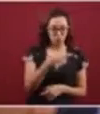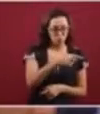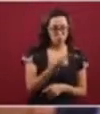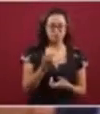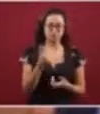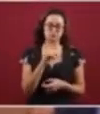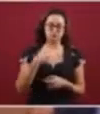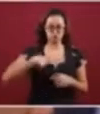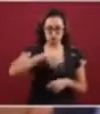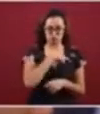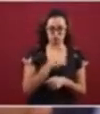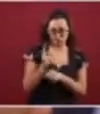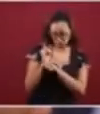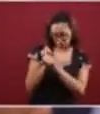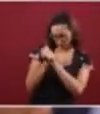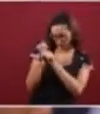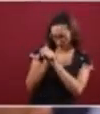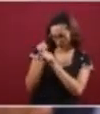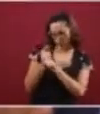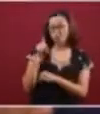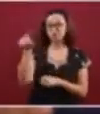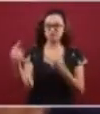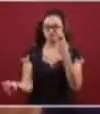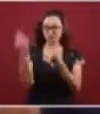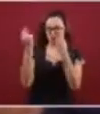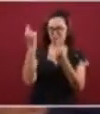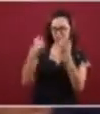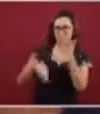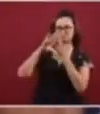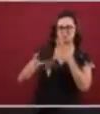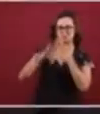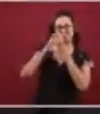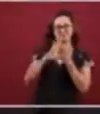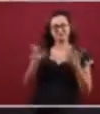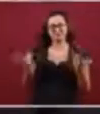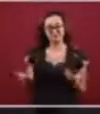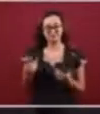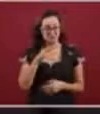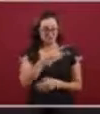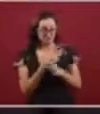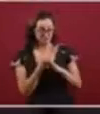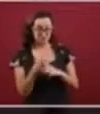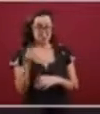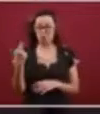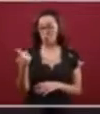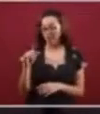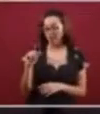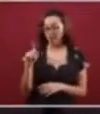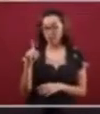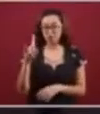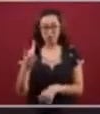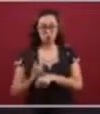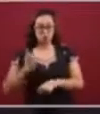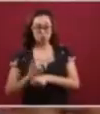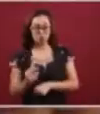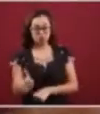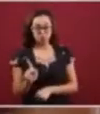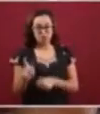así lo difundimos, recibimos sus insultos, incluso afirmando que Guadalupe Lizárraga se hacía pasar por